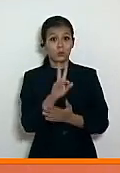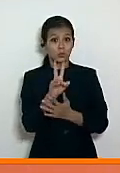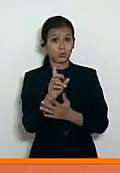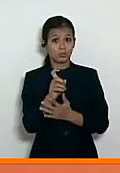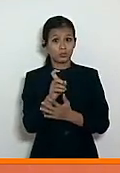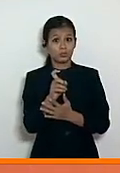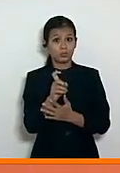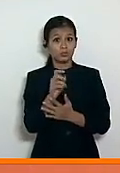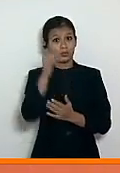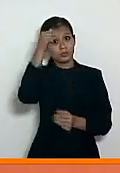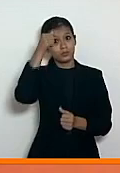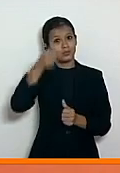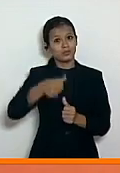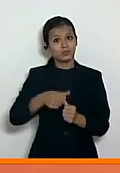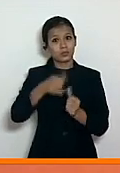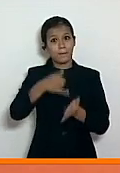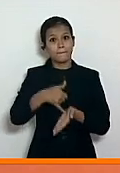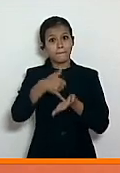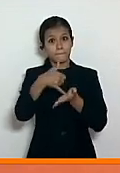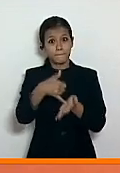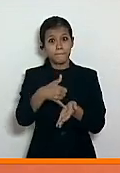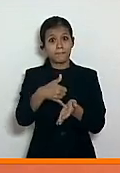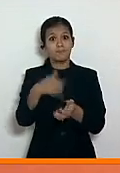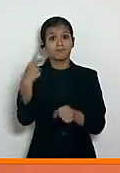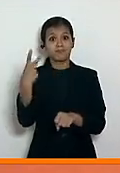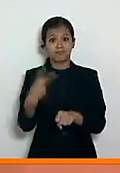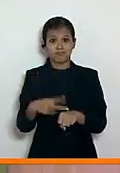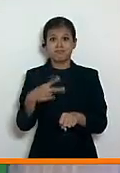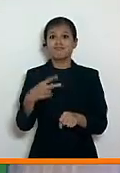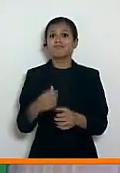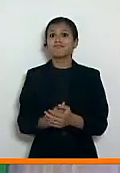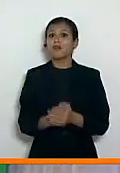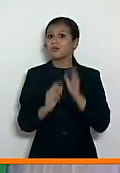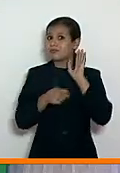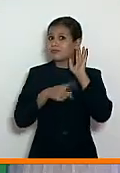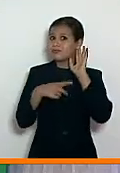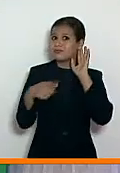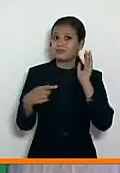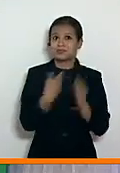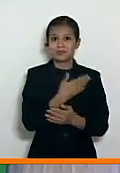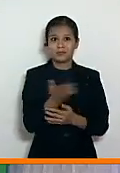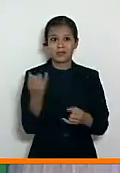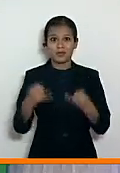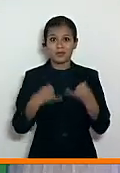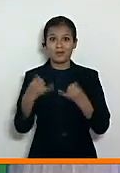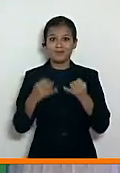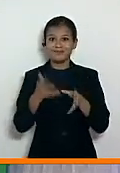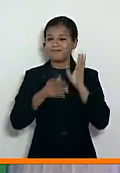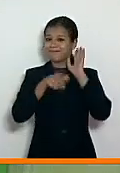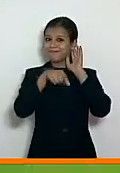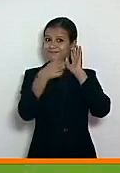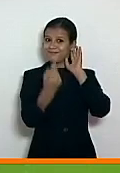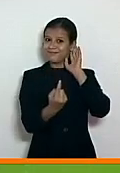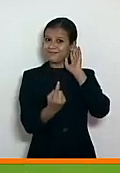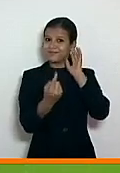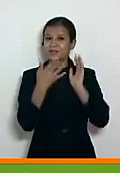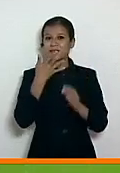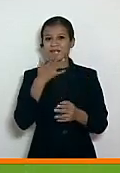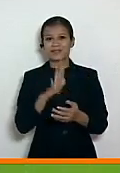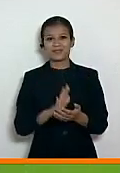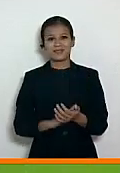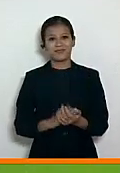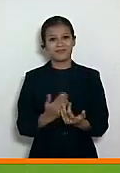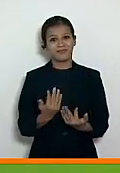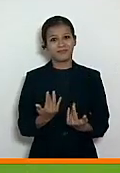2X. Recuerda, tu premio se multiplica por 2 en diaria. Pero si sos jugador para más 1, te deseo mucha suerte. Porque el número favorecido